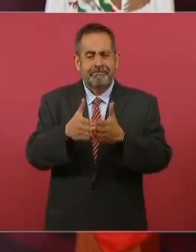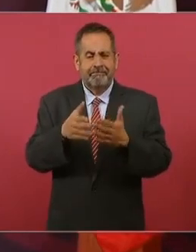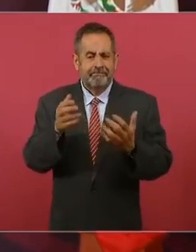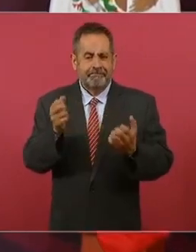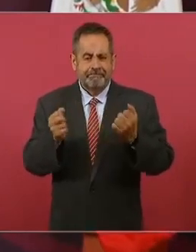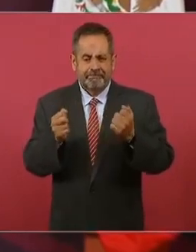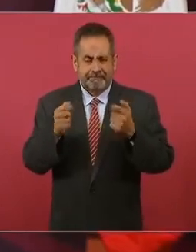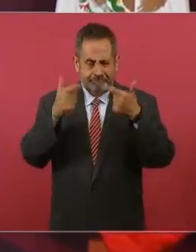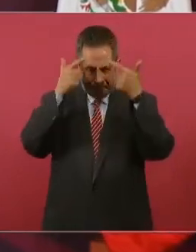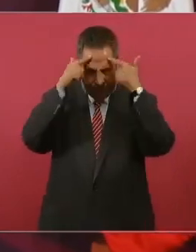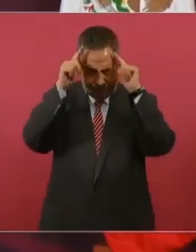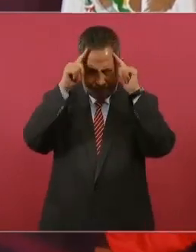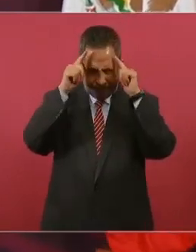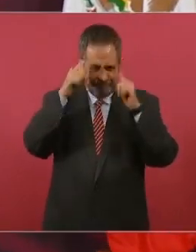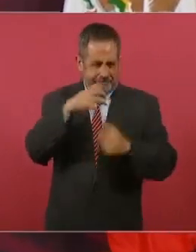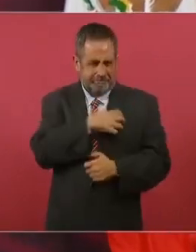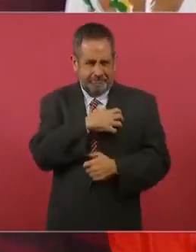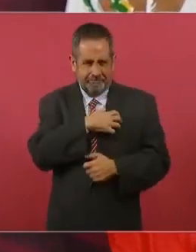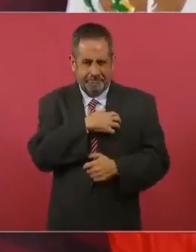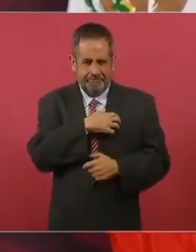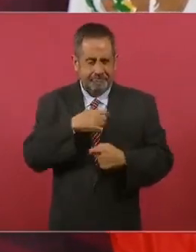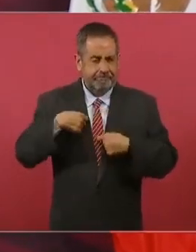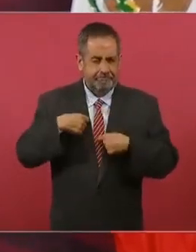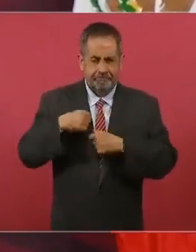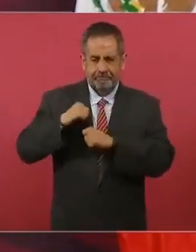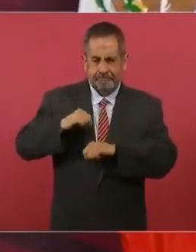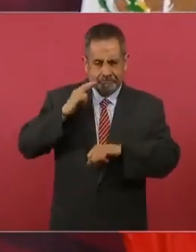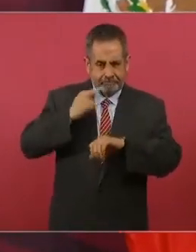este barco que ya